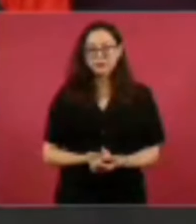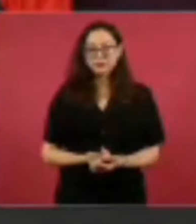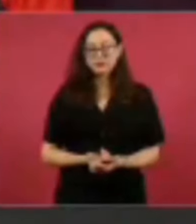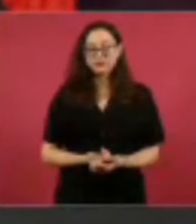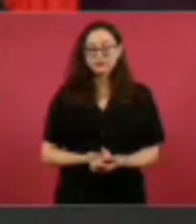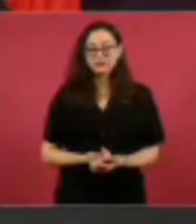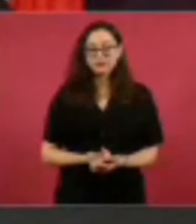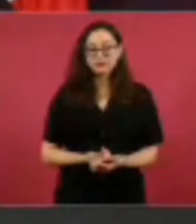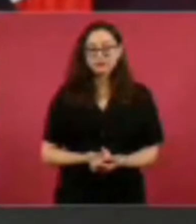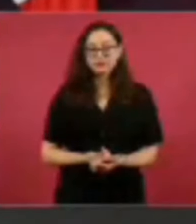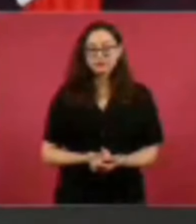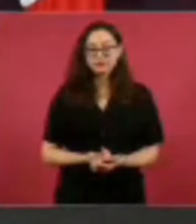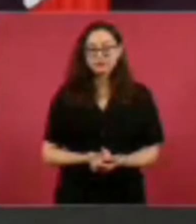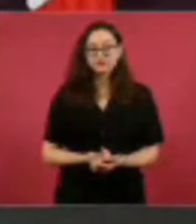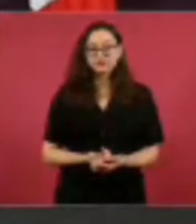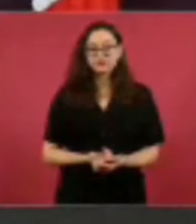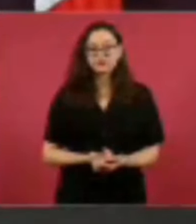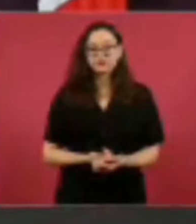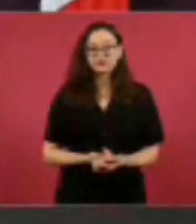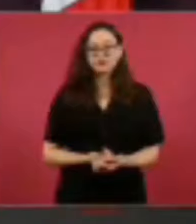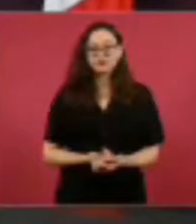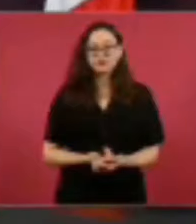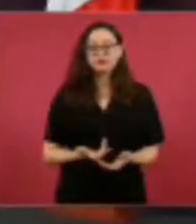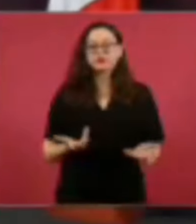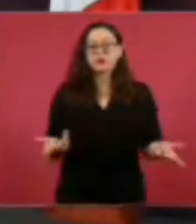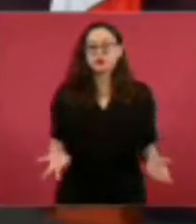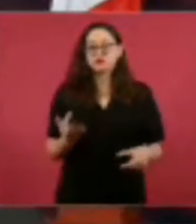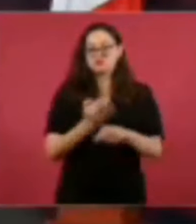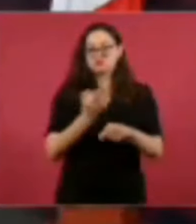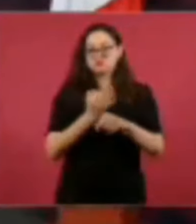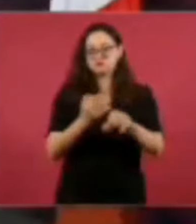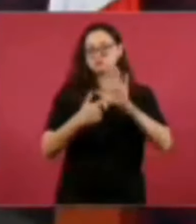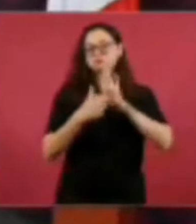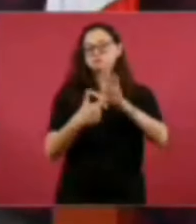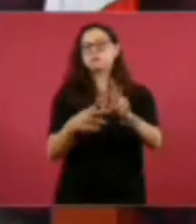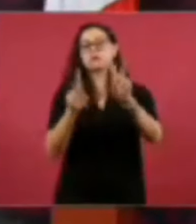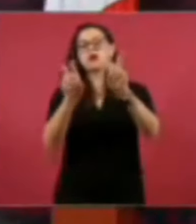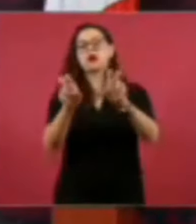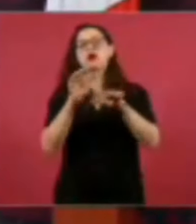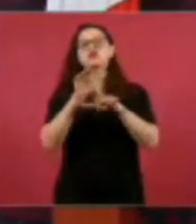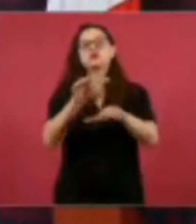sobre el avance en el plan de salud.